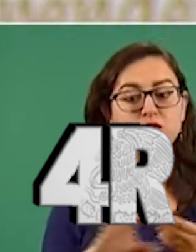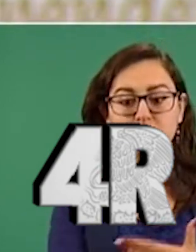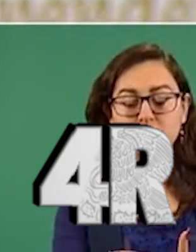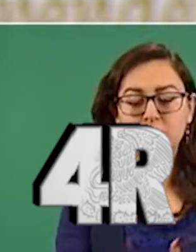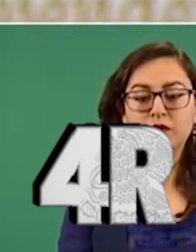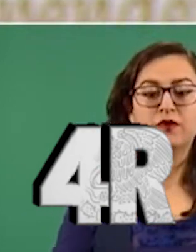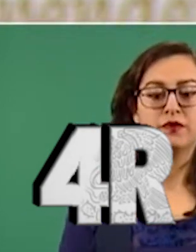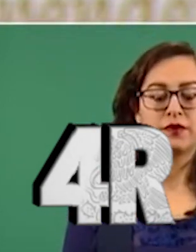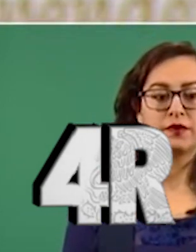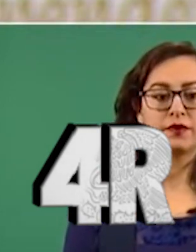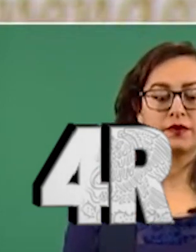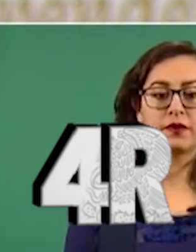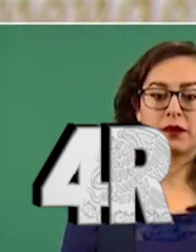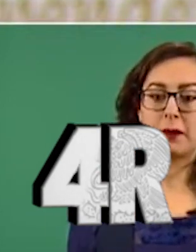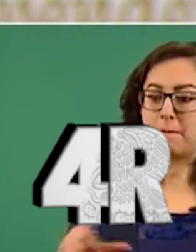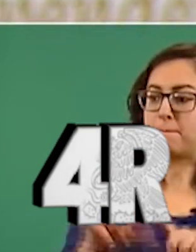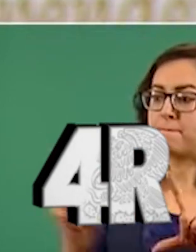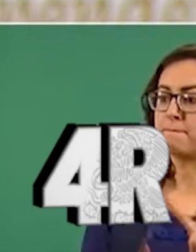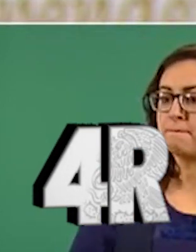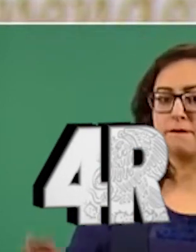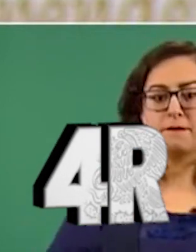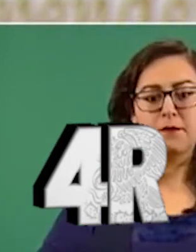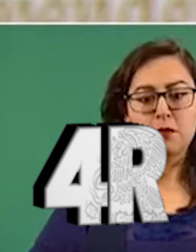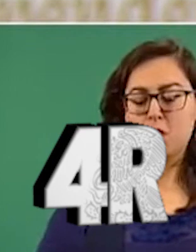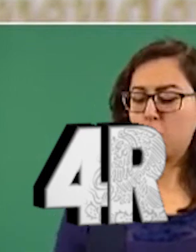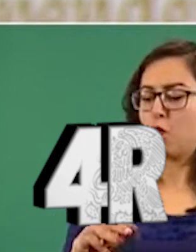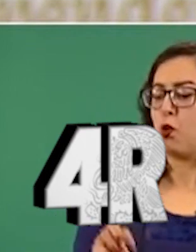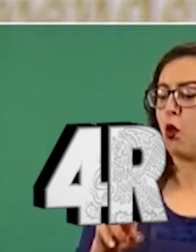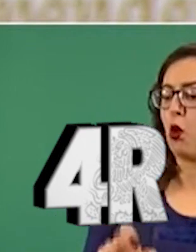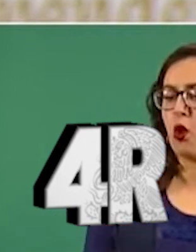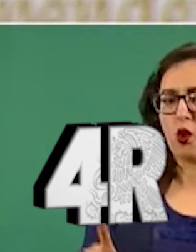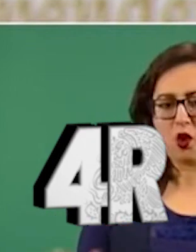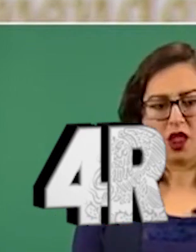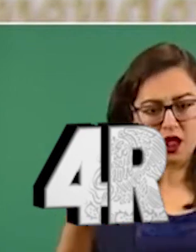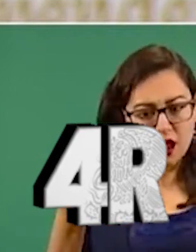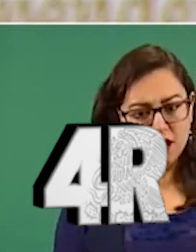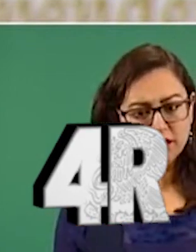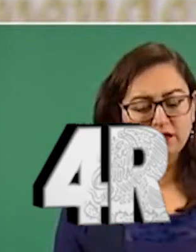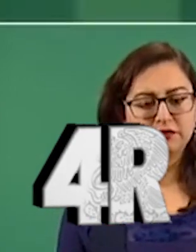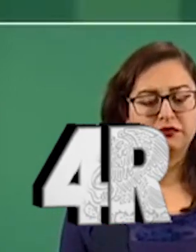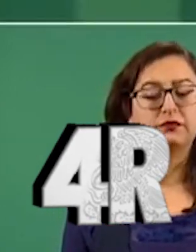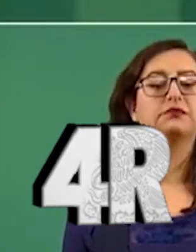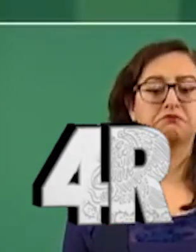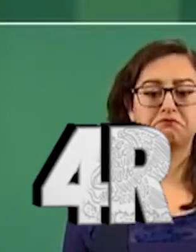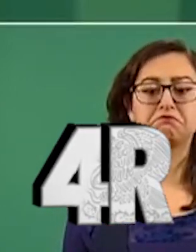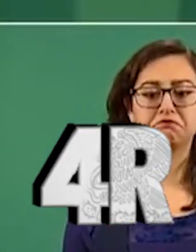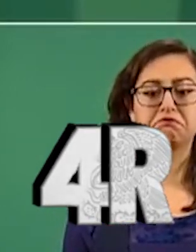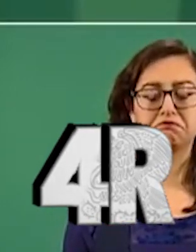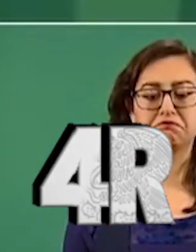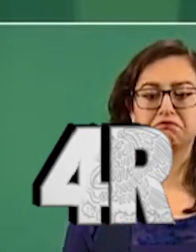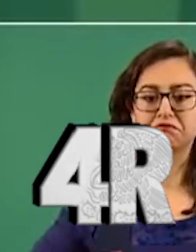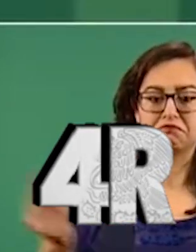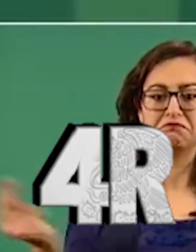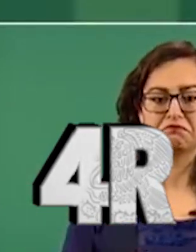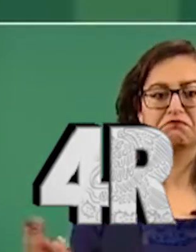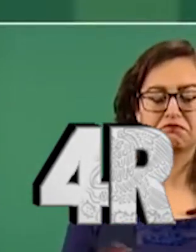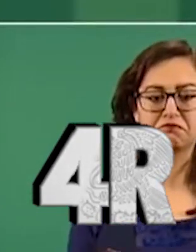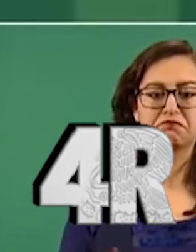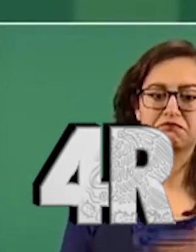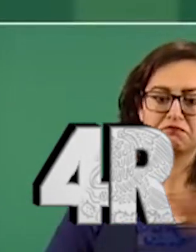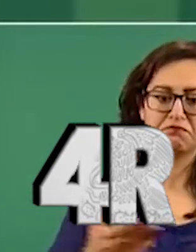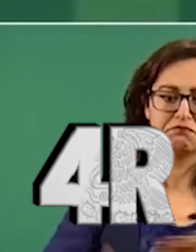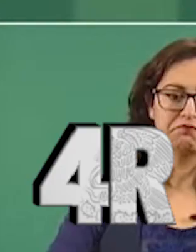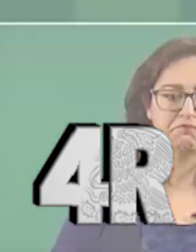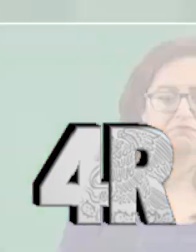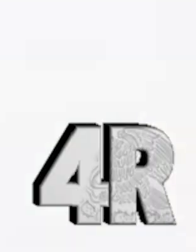se moralice nuestro país y podamos vivir con bienestar